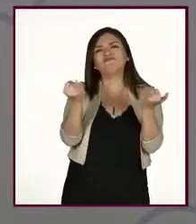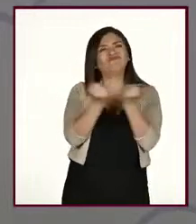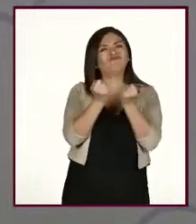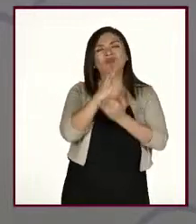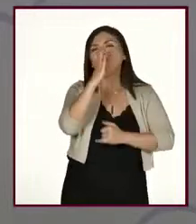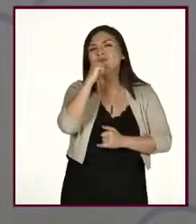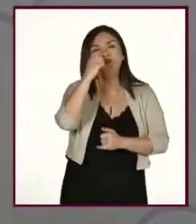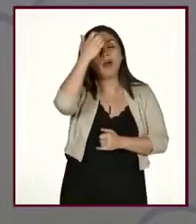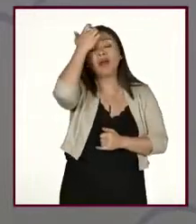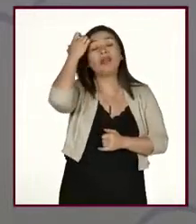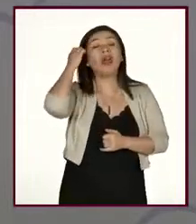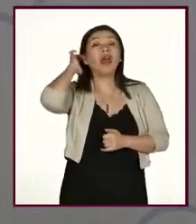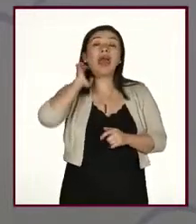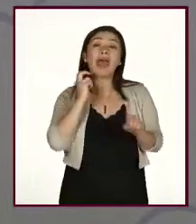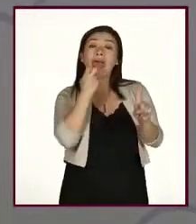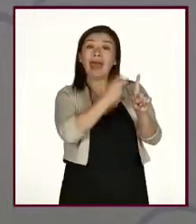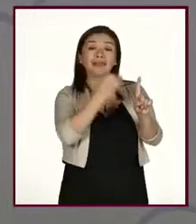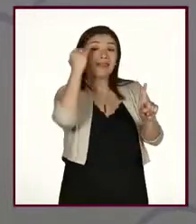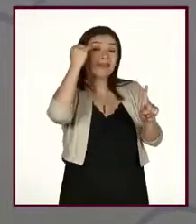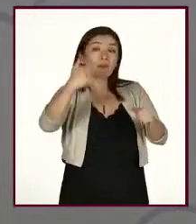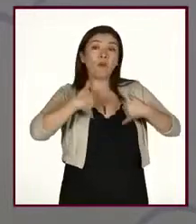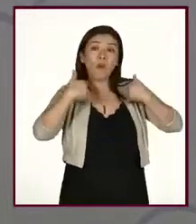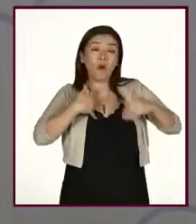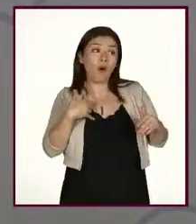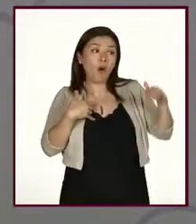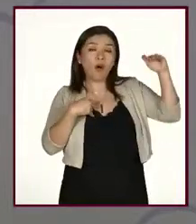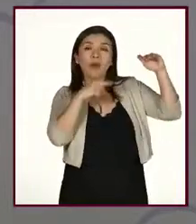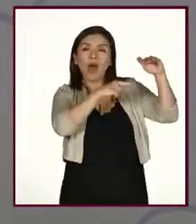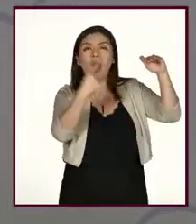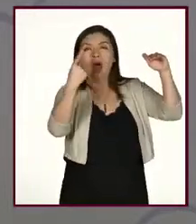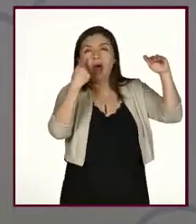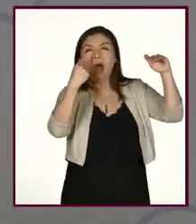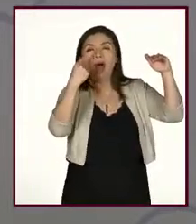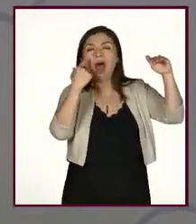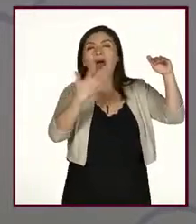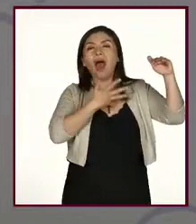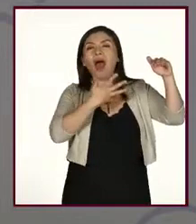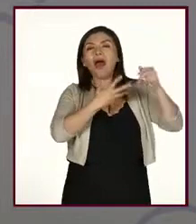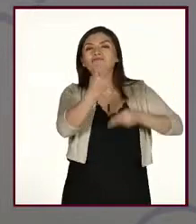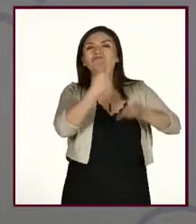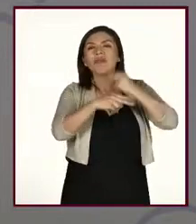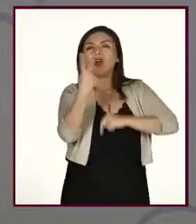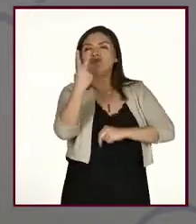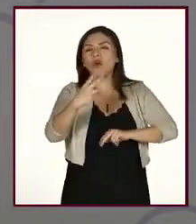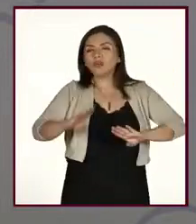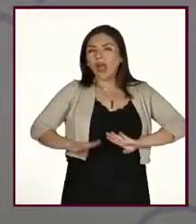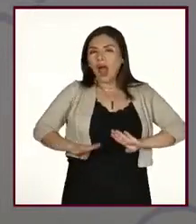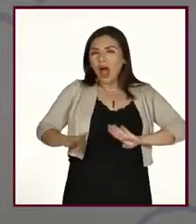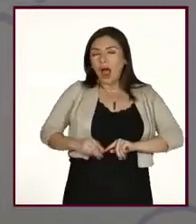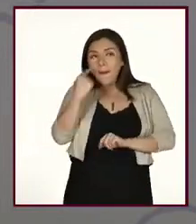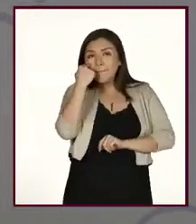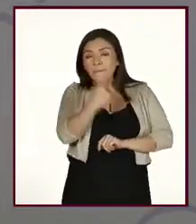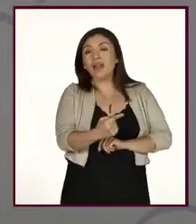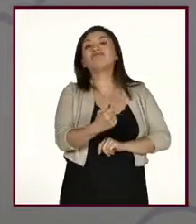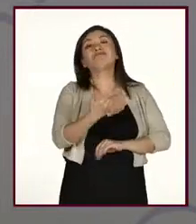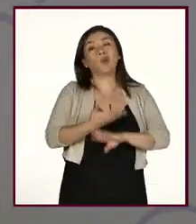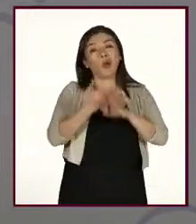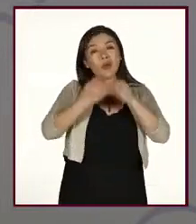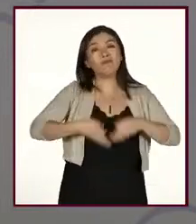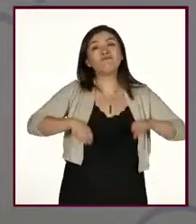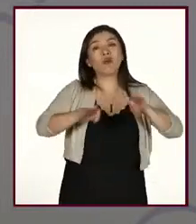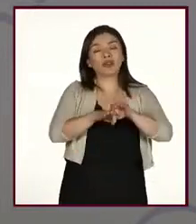el insomnio. Y en esta etapa del desarrollo es frecuente que se presenten dos características importantes,